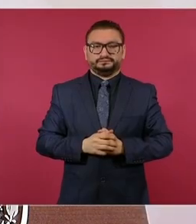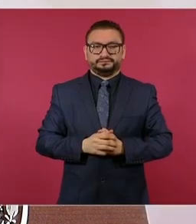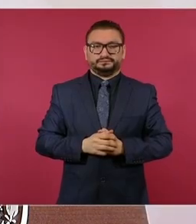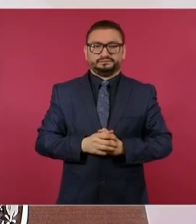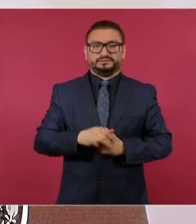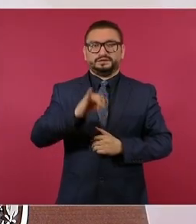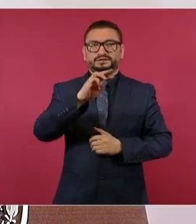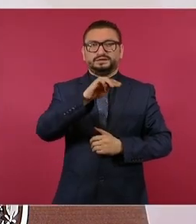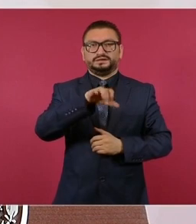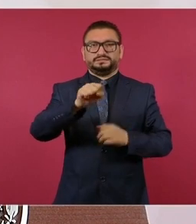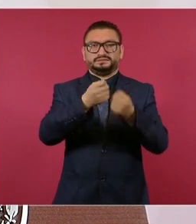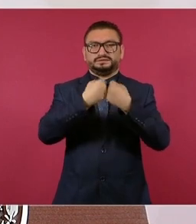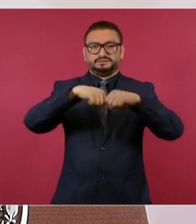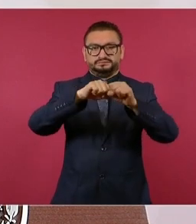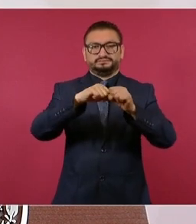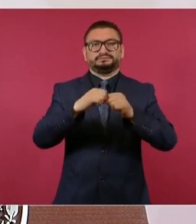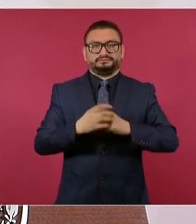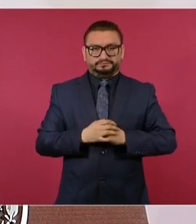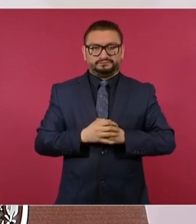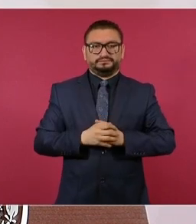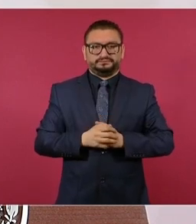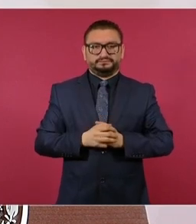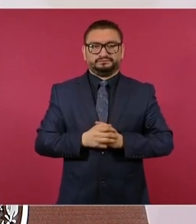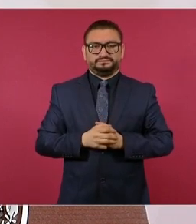el IMSS,